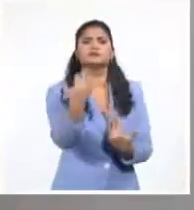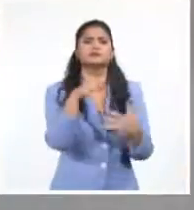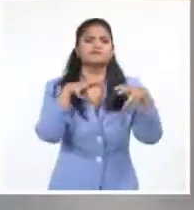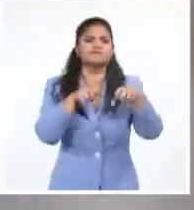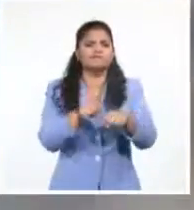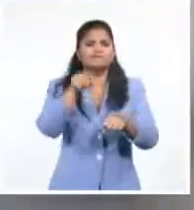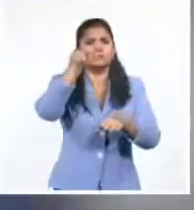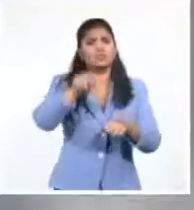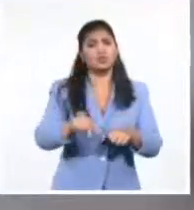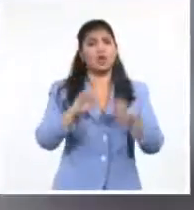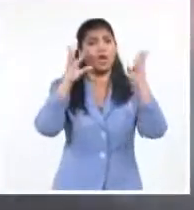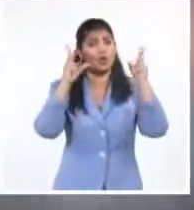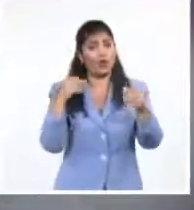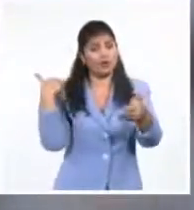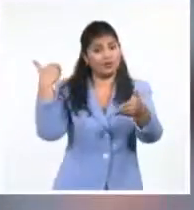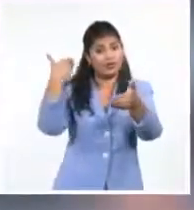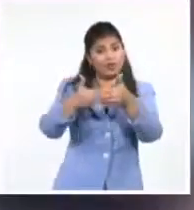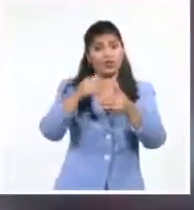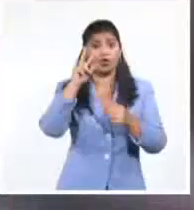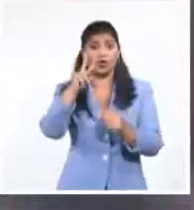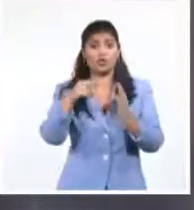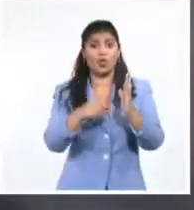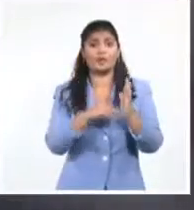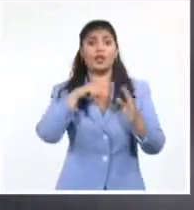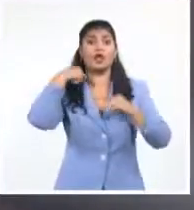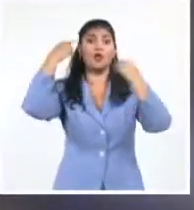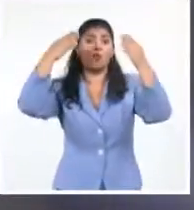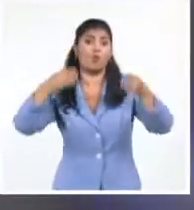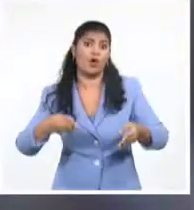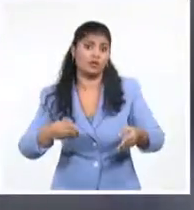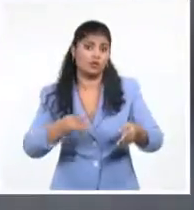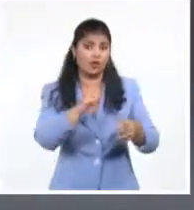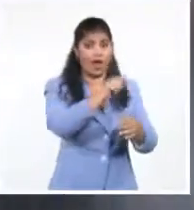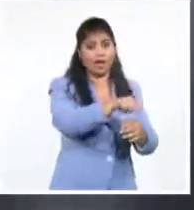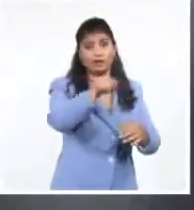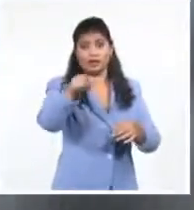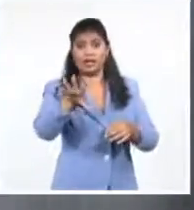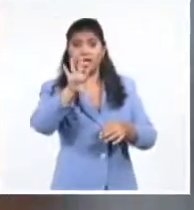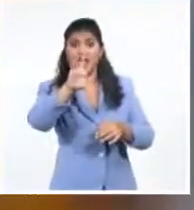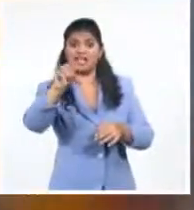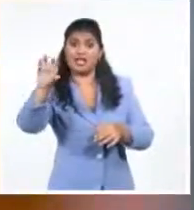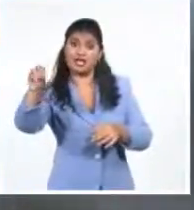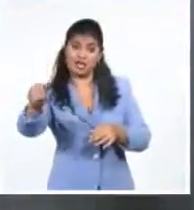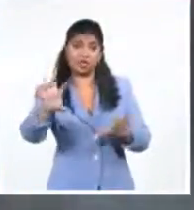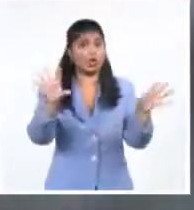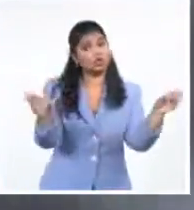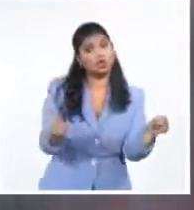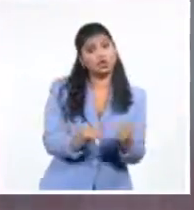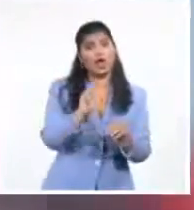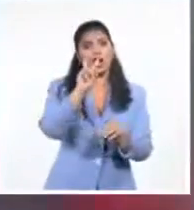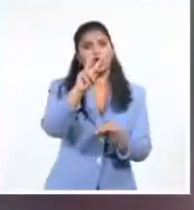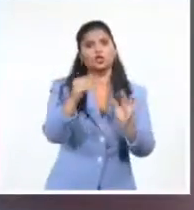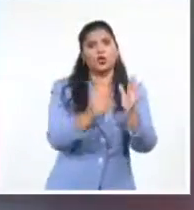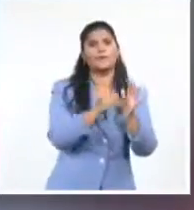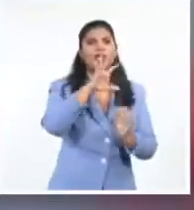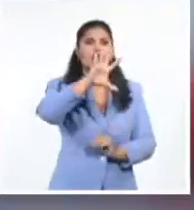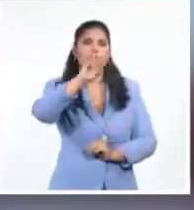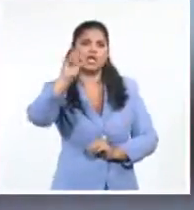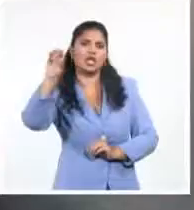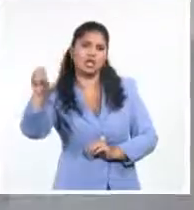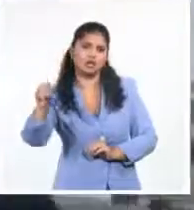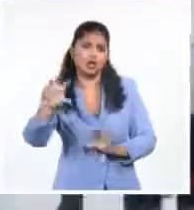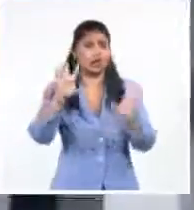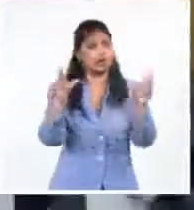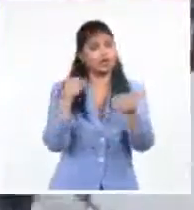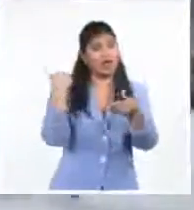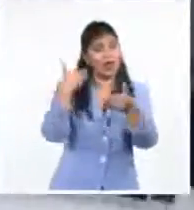unos 2.000 fallecidos solamente en Turquía y cerca de 500 en Siria, pero recordemos que se trata de una zona en conflicto. Hay víctimas también